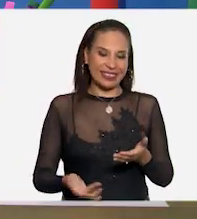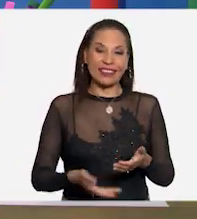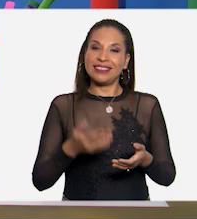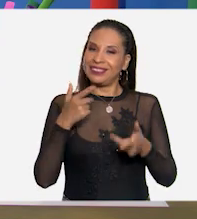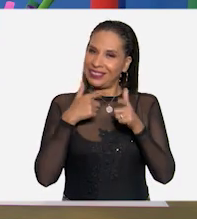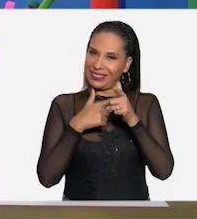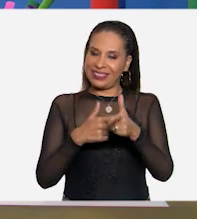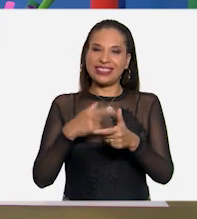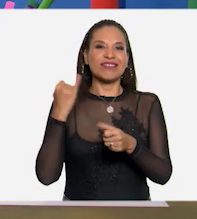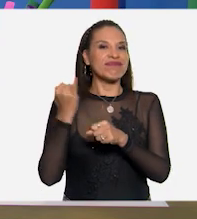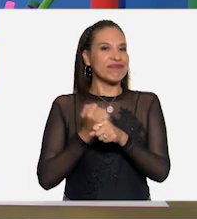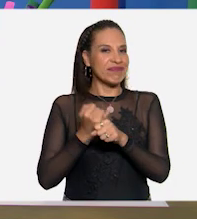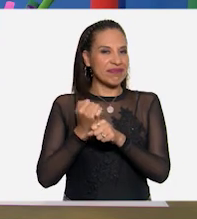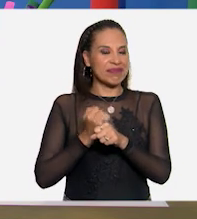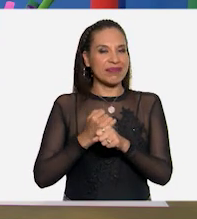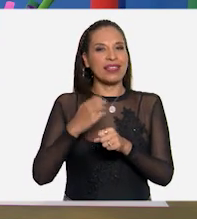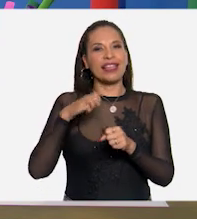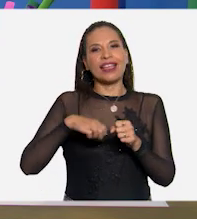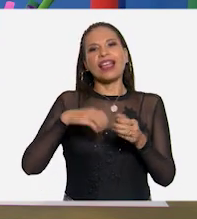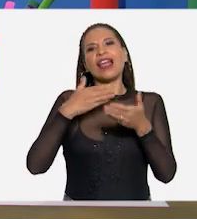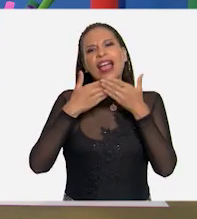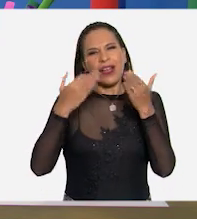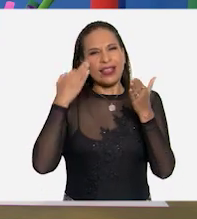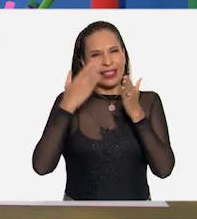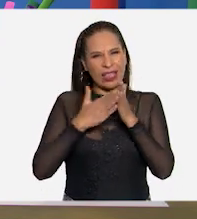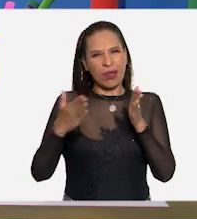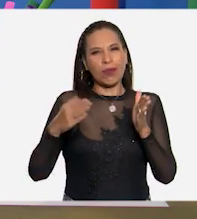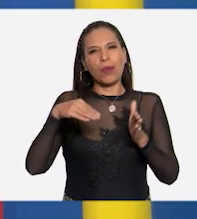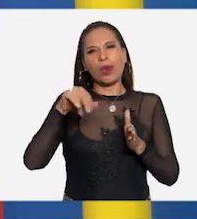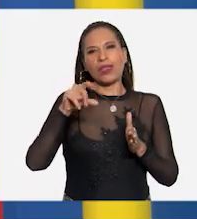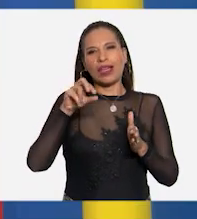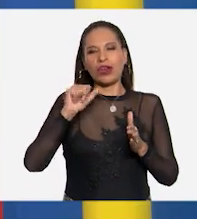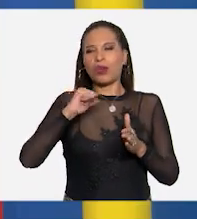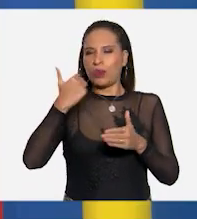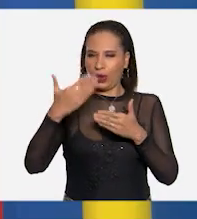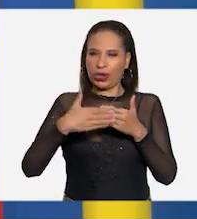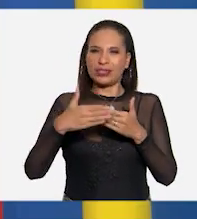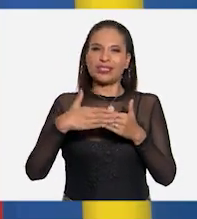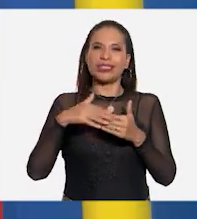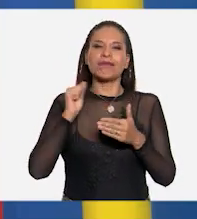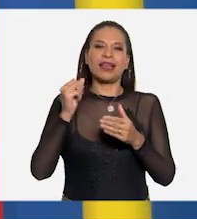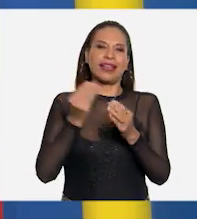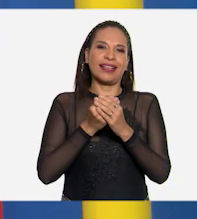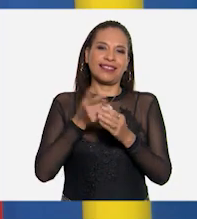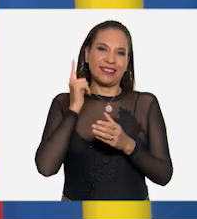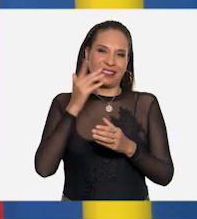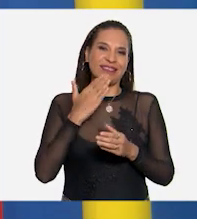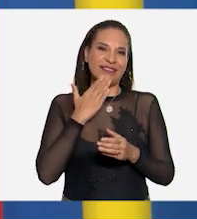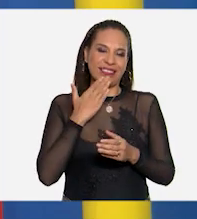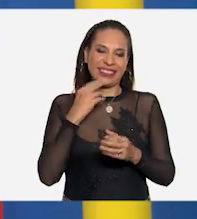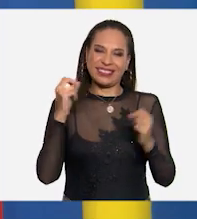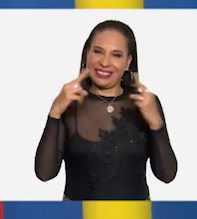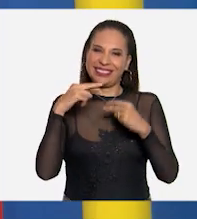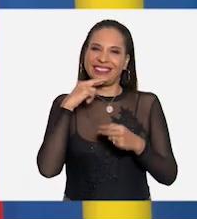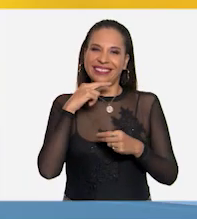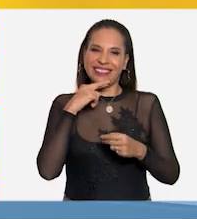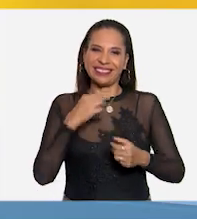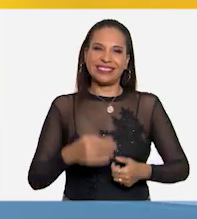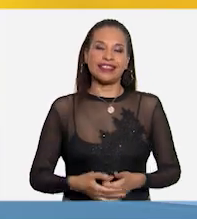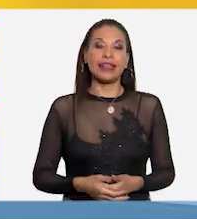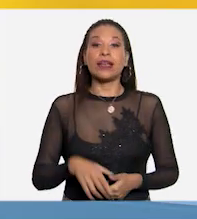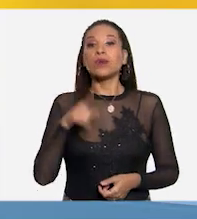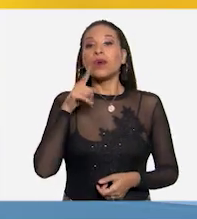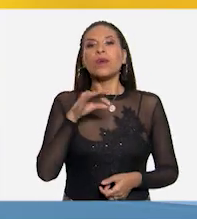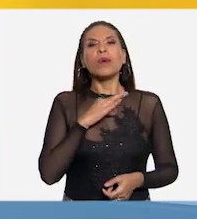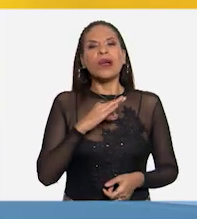Tenemos que seguir investigando la Edad Moderna, pero será en la siguiente clase. Claro que sí. Bueno, chicos, que estén muy bien. Hasta luego. Si